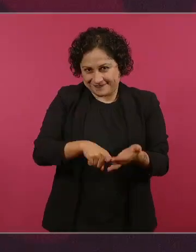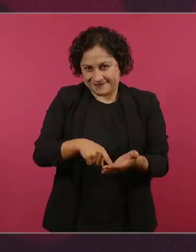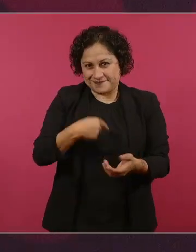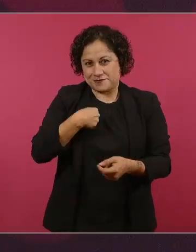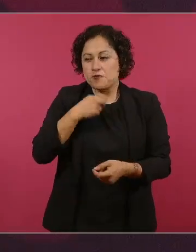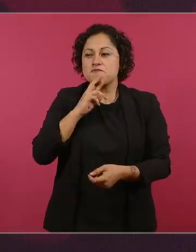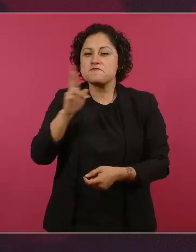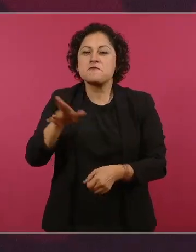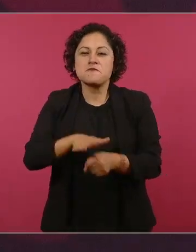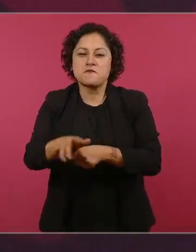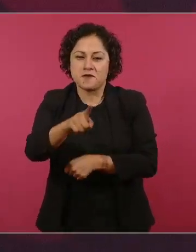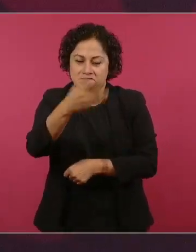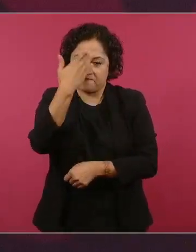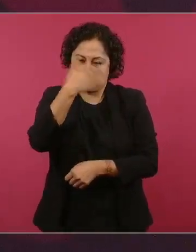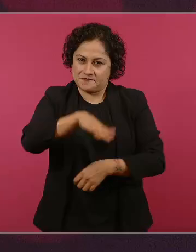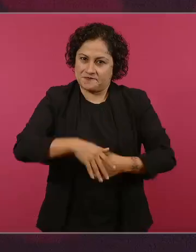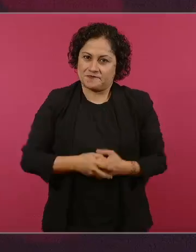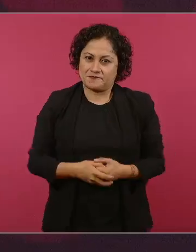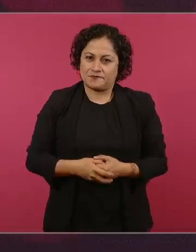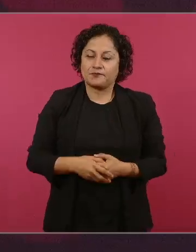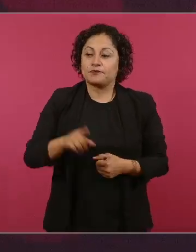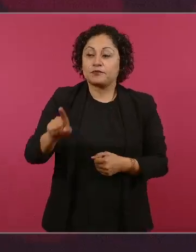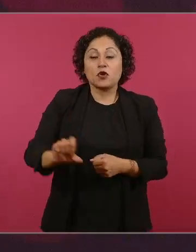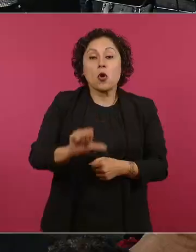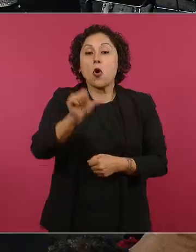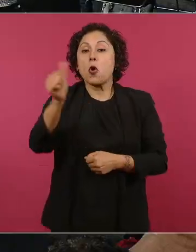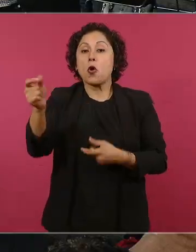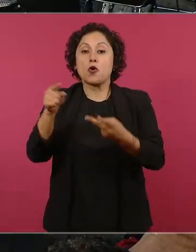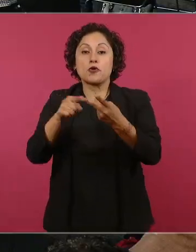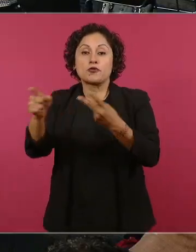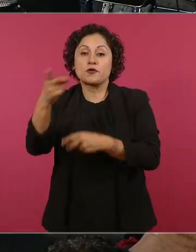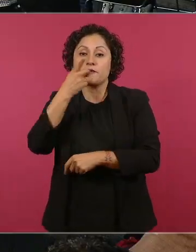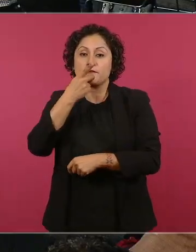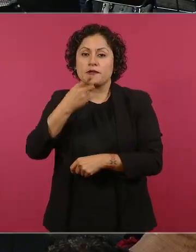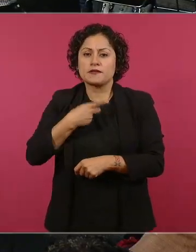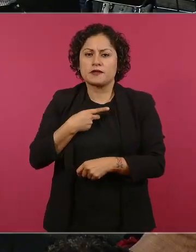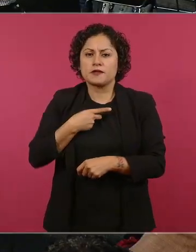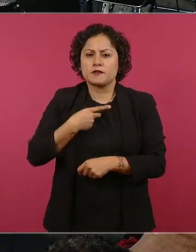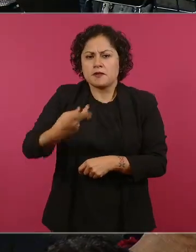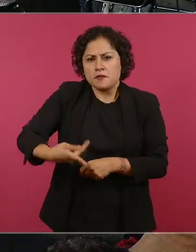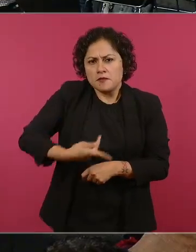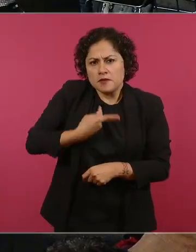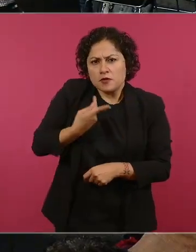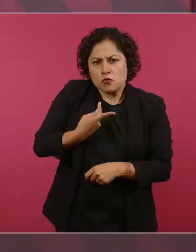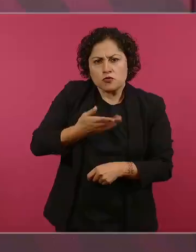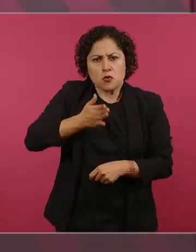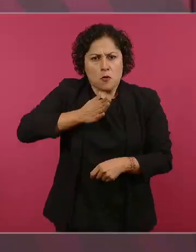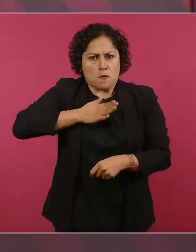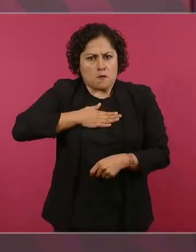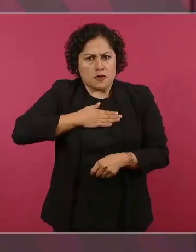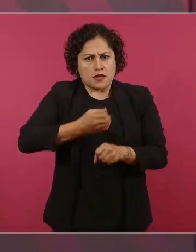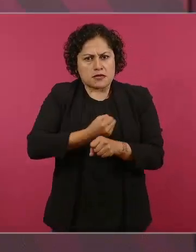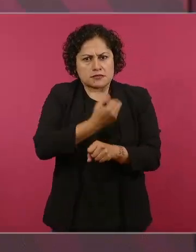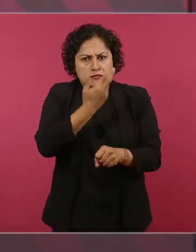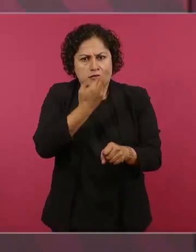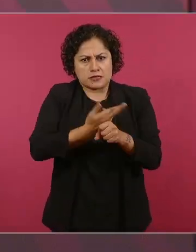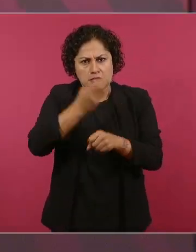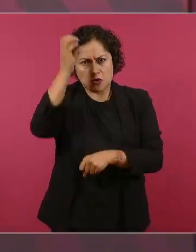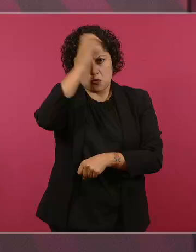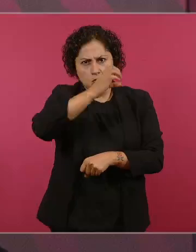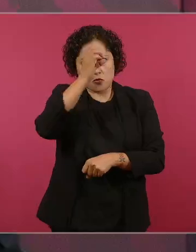Y lo otro, que por qué tenía yo a un comunista de secretario de Cultura,